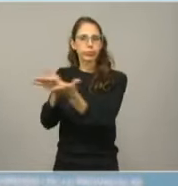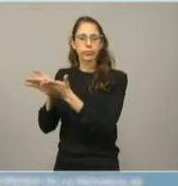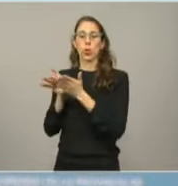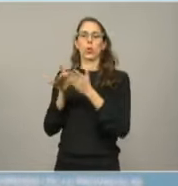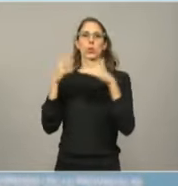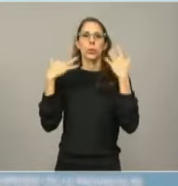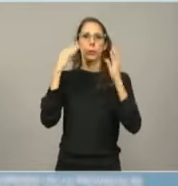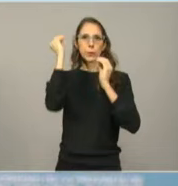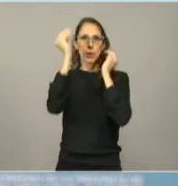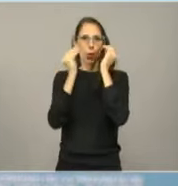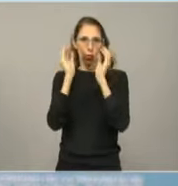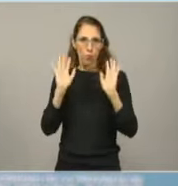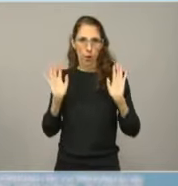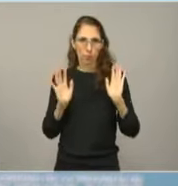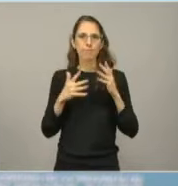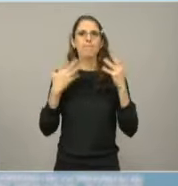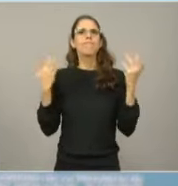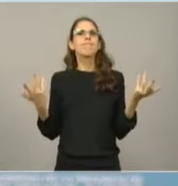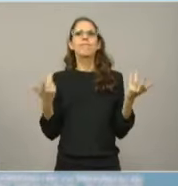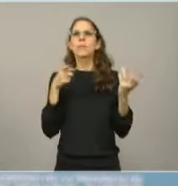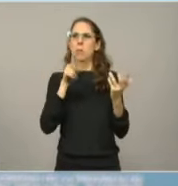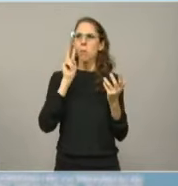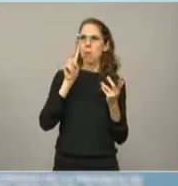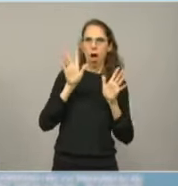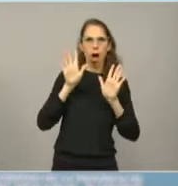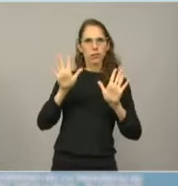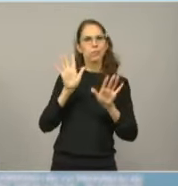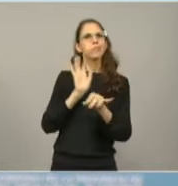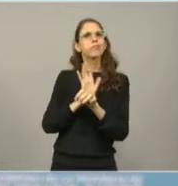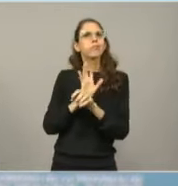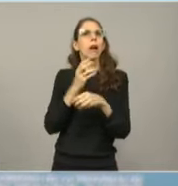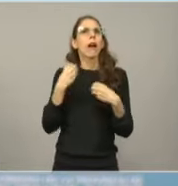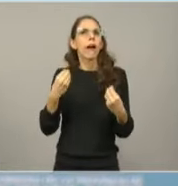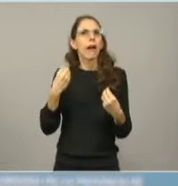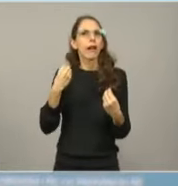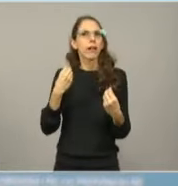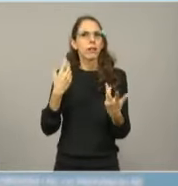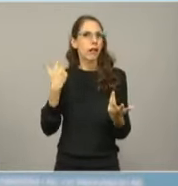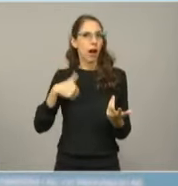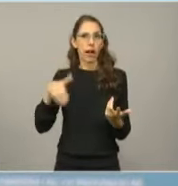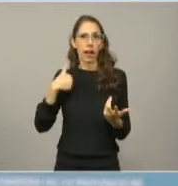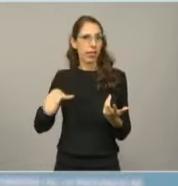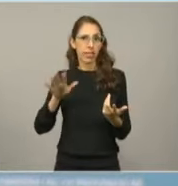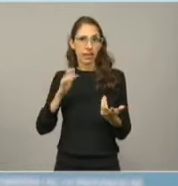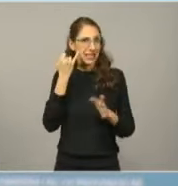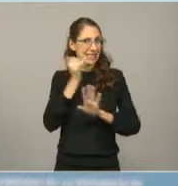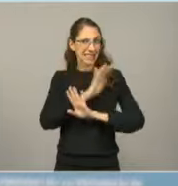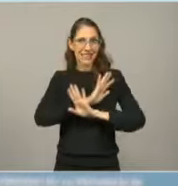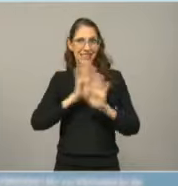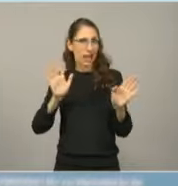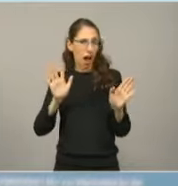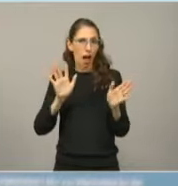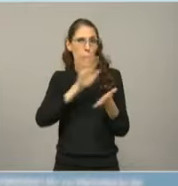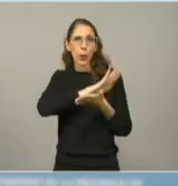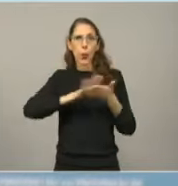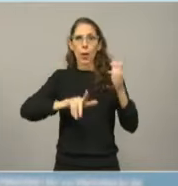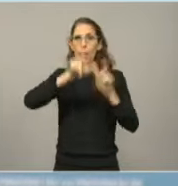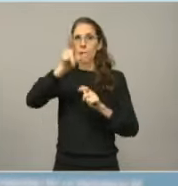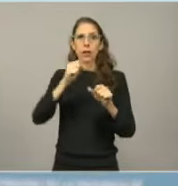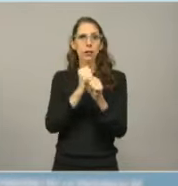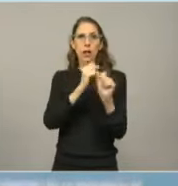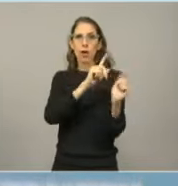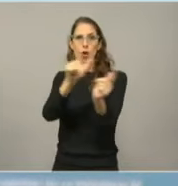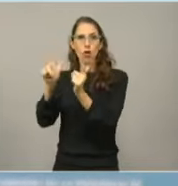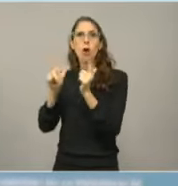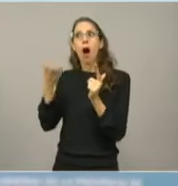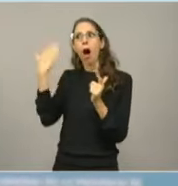significa que en la Argentina hay ya una gran cantidad de nuevos desempleados